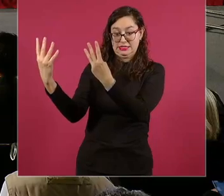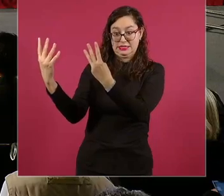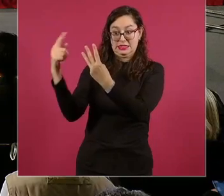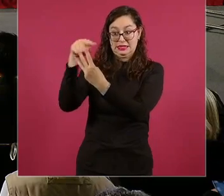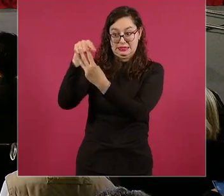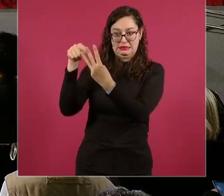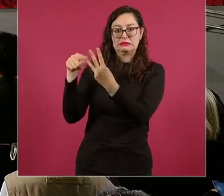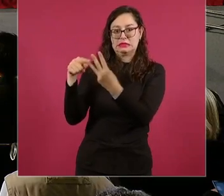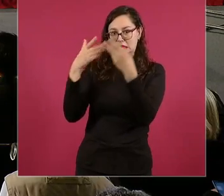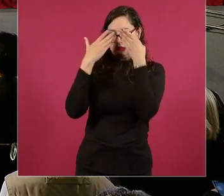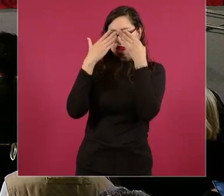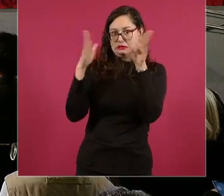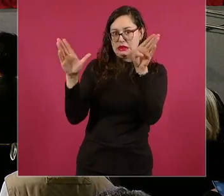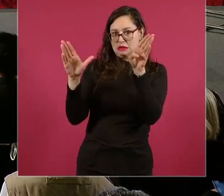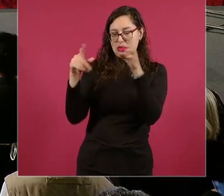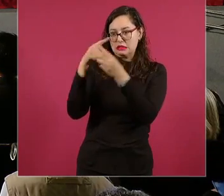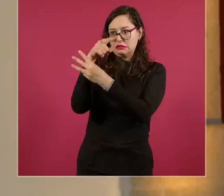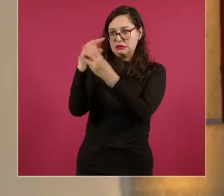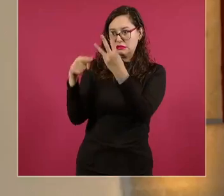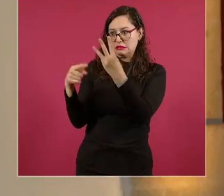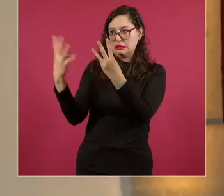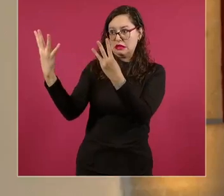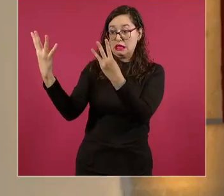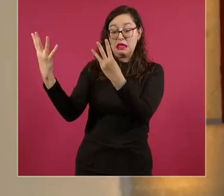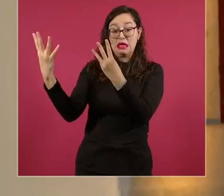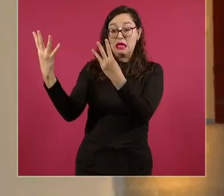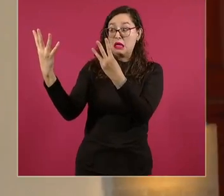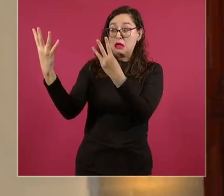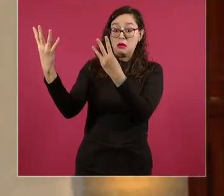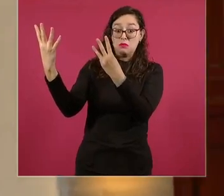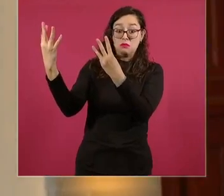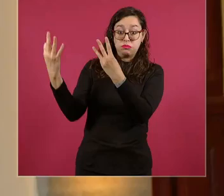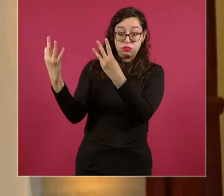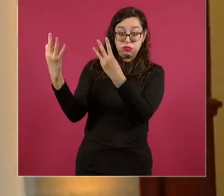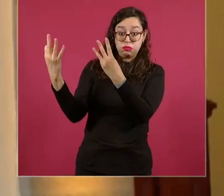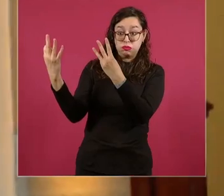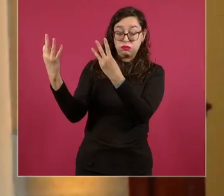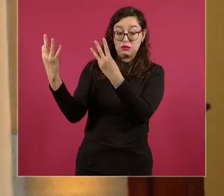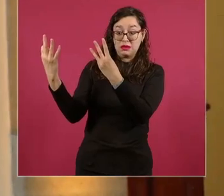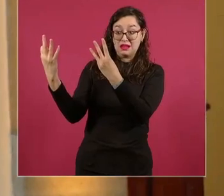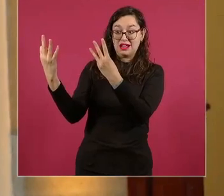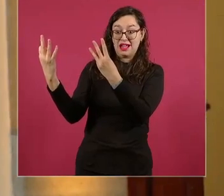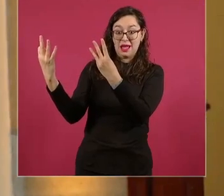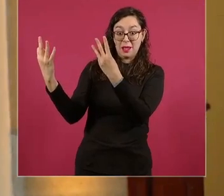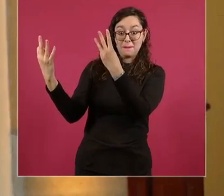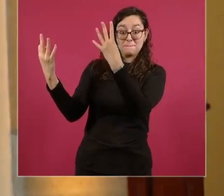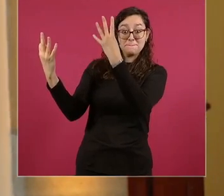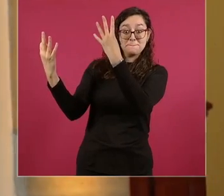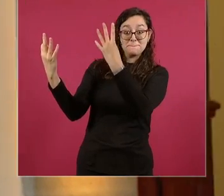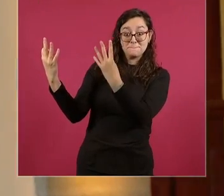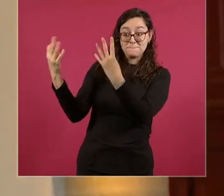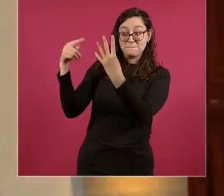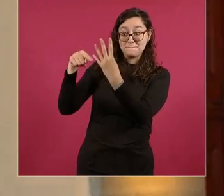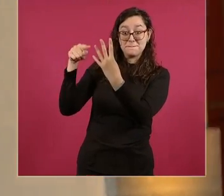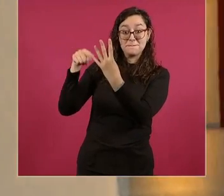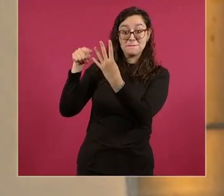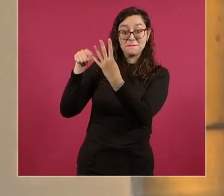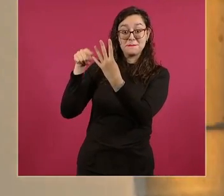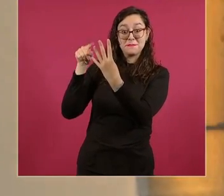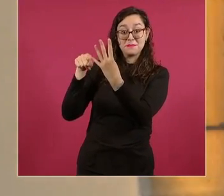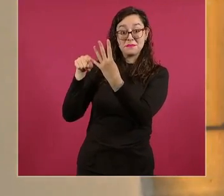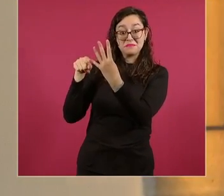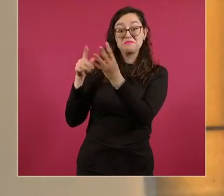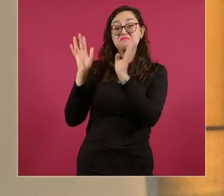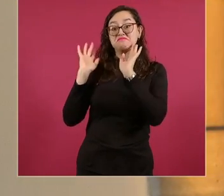cuarto ministro, ya se tendría por lo menos la posibilidad de evitar cualquier declaración de